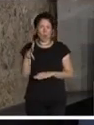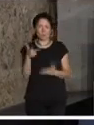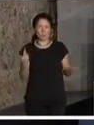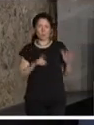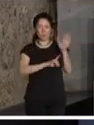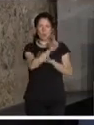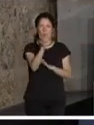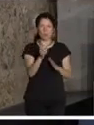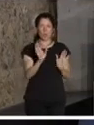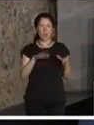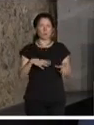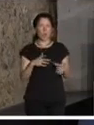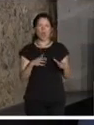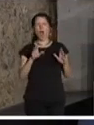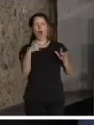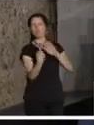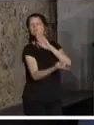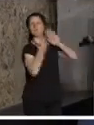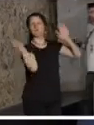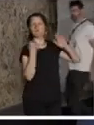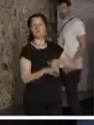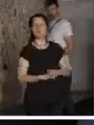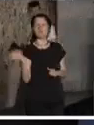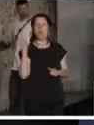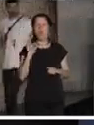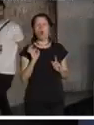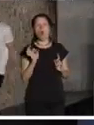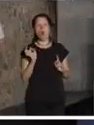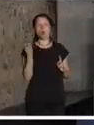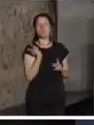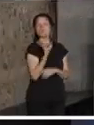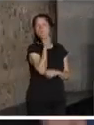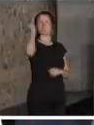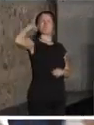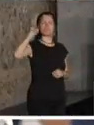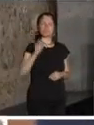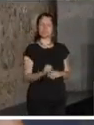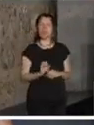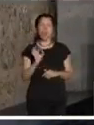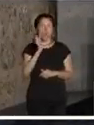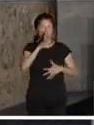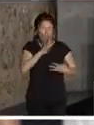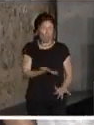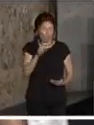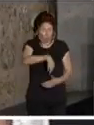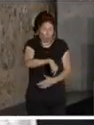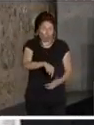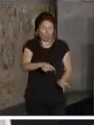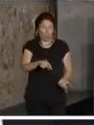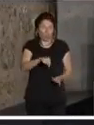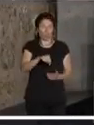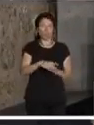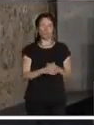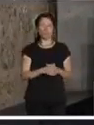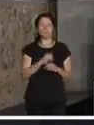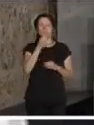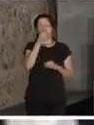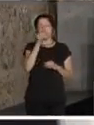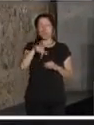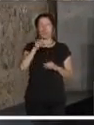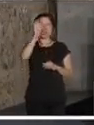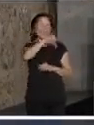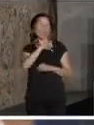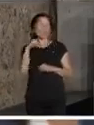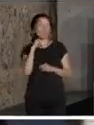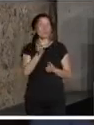van a derogarlas o van a declararse en Rebeldía Hoy hoy me dirigí a las